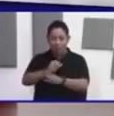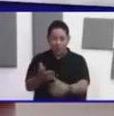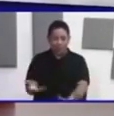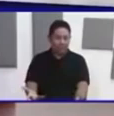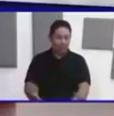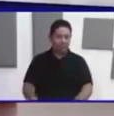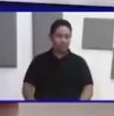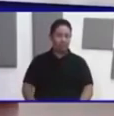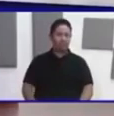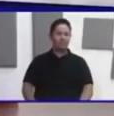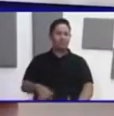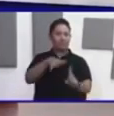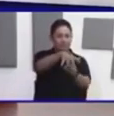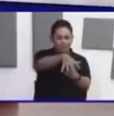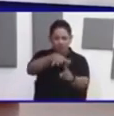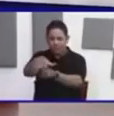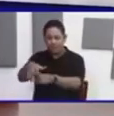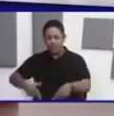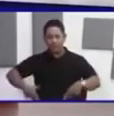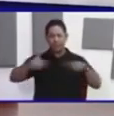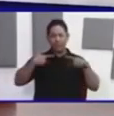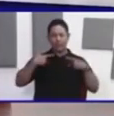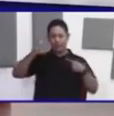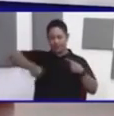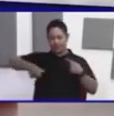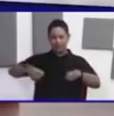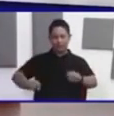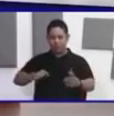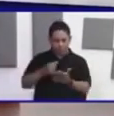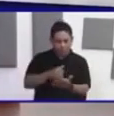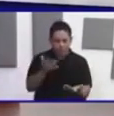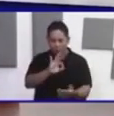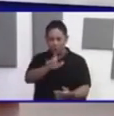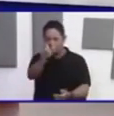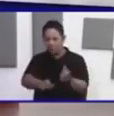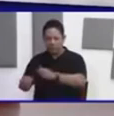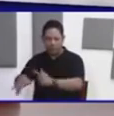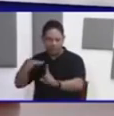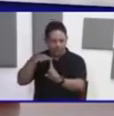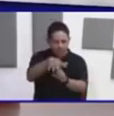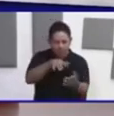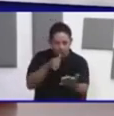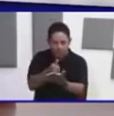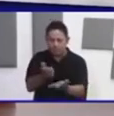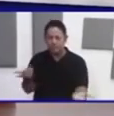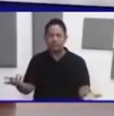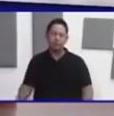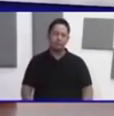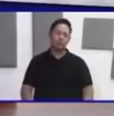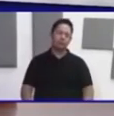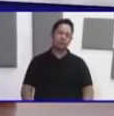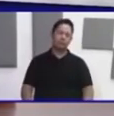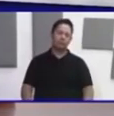5 años, exponiendo a la misma persona que maneja y a otro, y también con la posibilidad de causarles